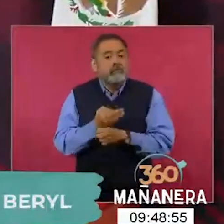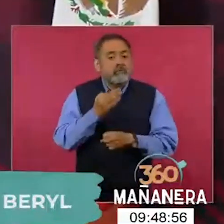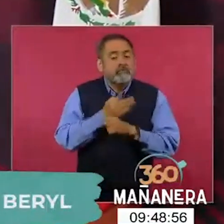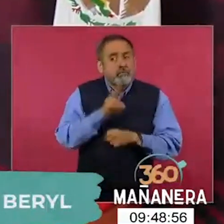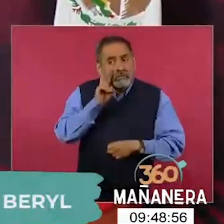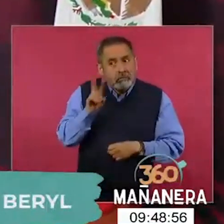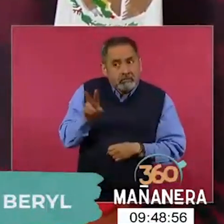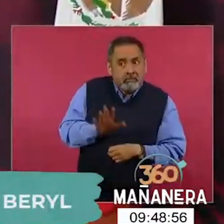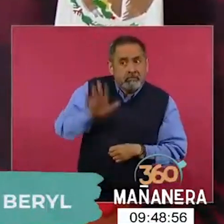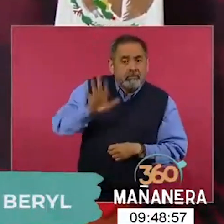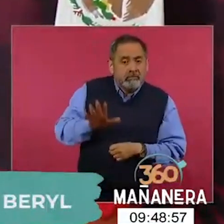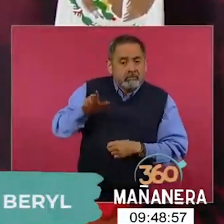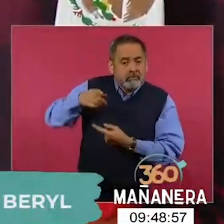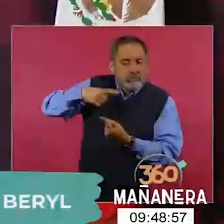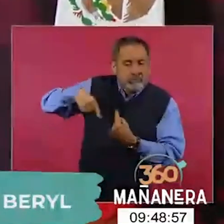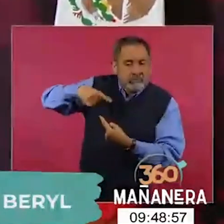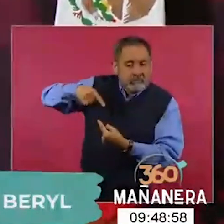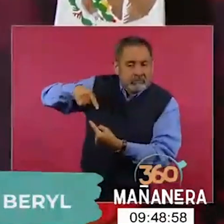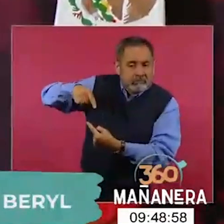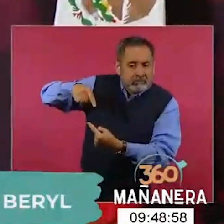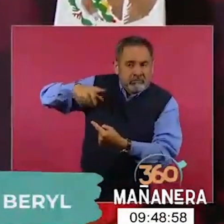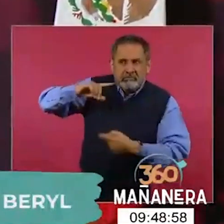que de